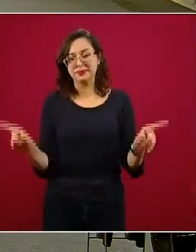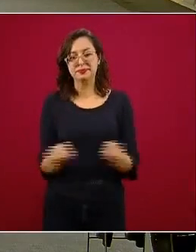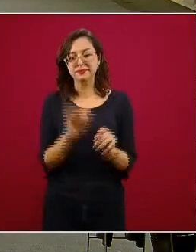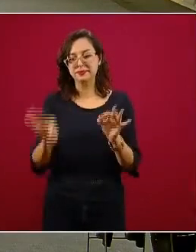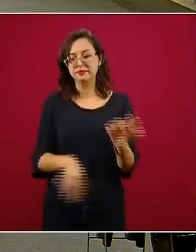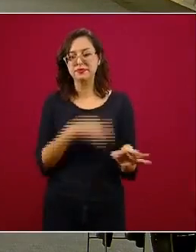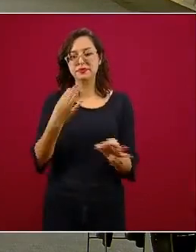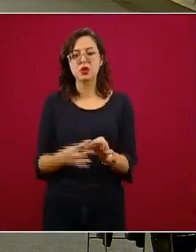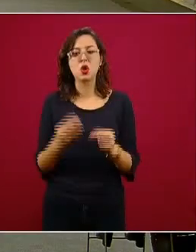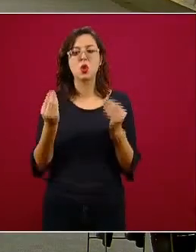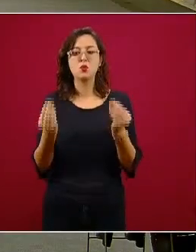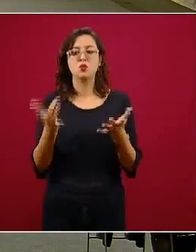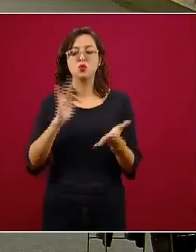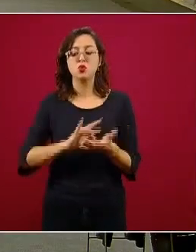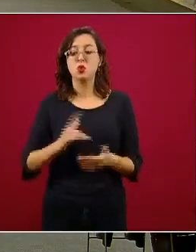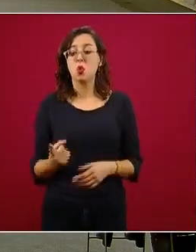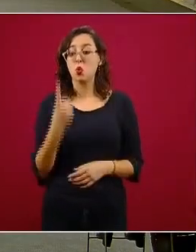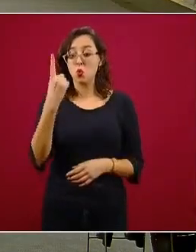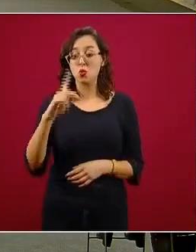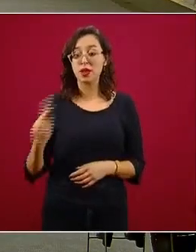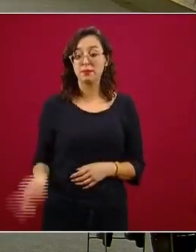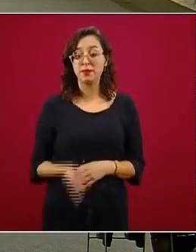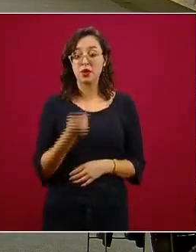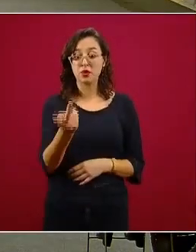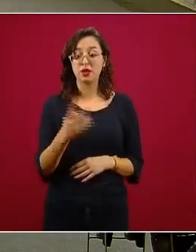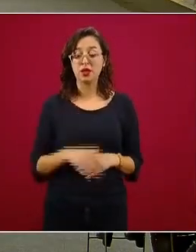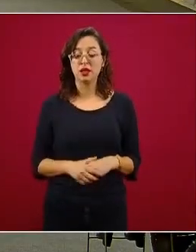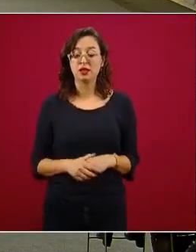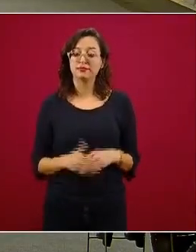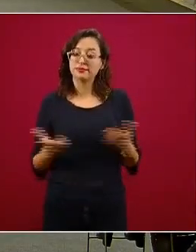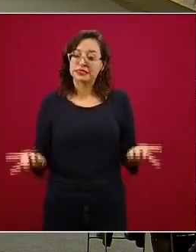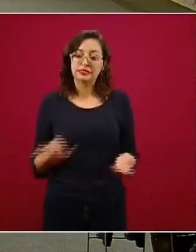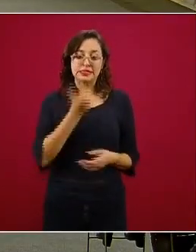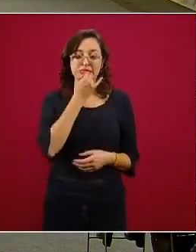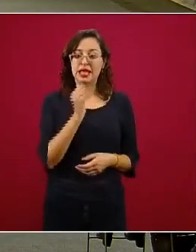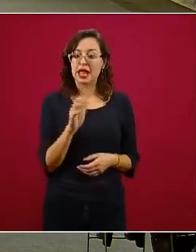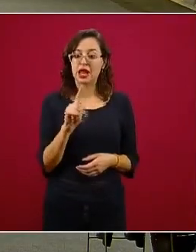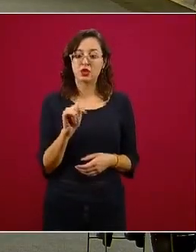doctor López Ridaura. Que nos queda espacio para una pregunta. Por quinta vez se la vamos a deber a Arturo.